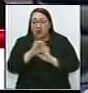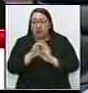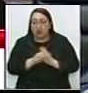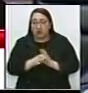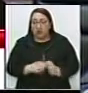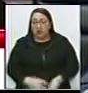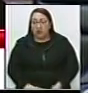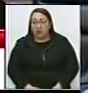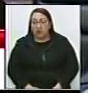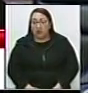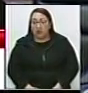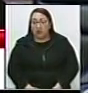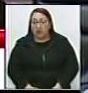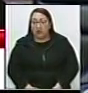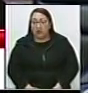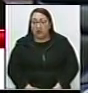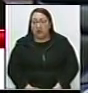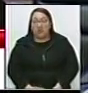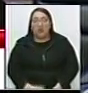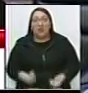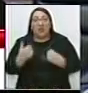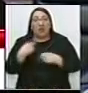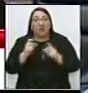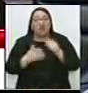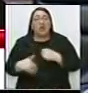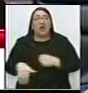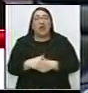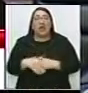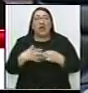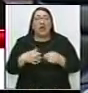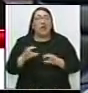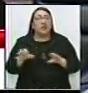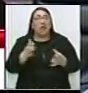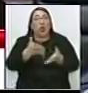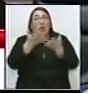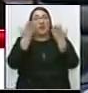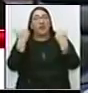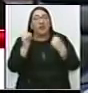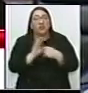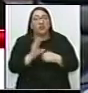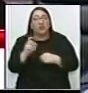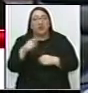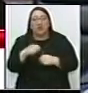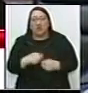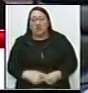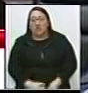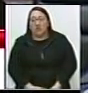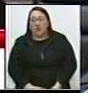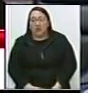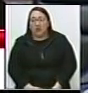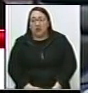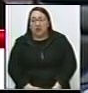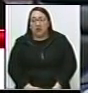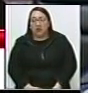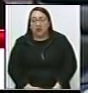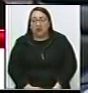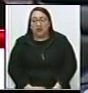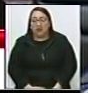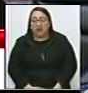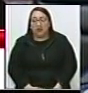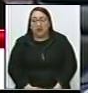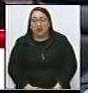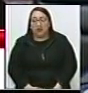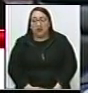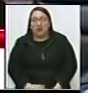Constitución, hay que tener a la gente en las calles, hay que hacerla olvidar de sus necesidades inherentes a la condición de